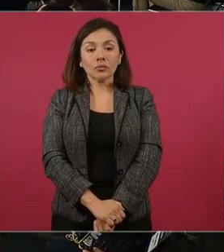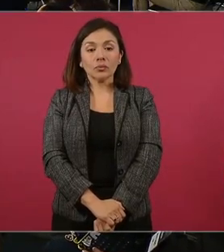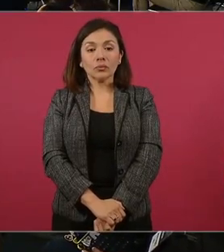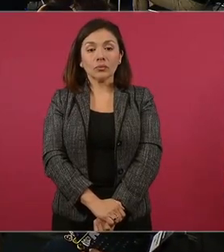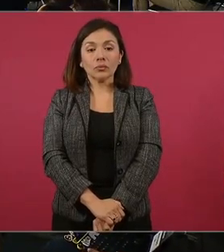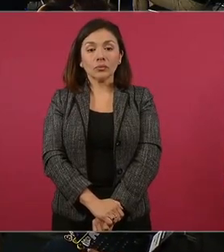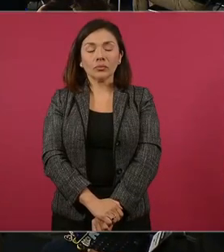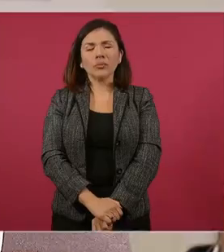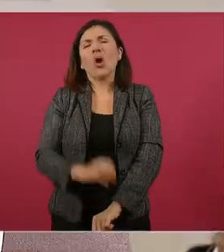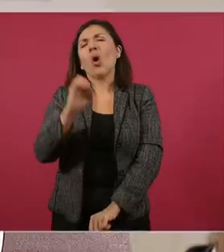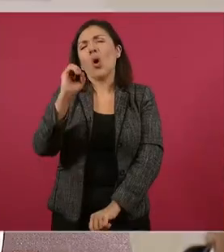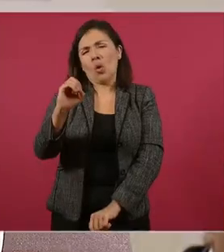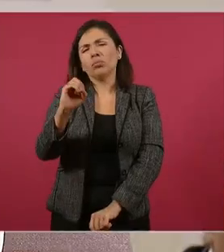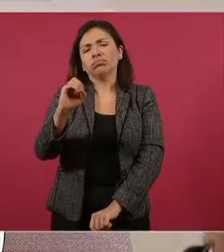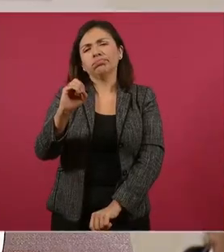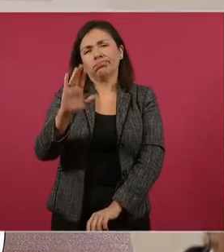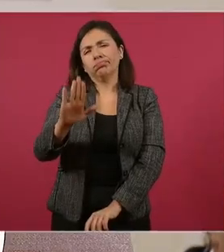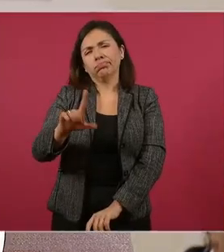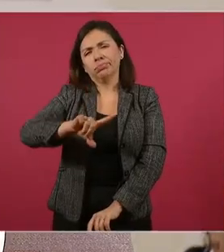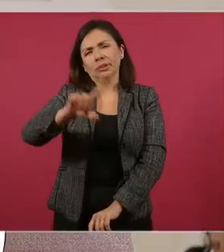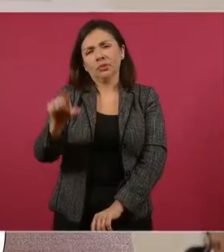Si no, la dejamos.